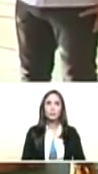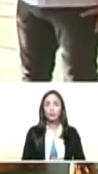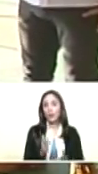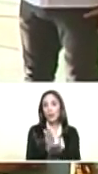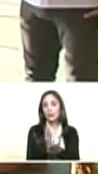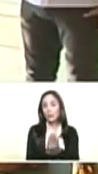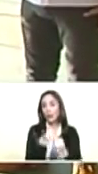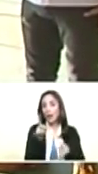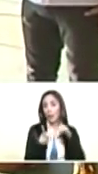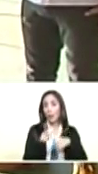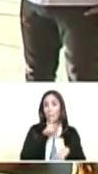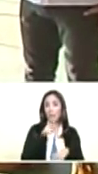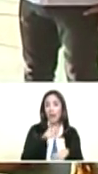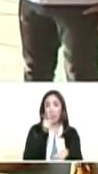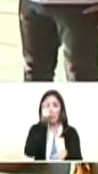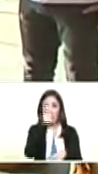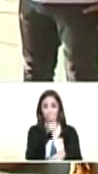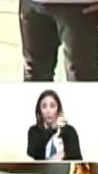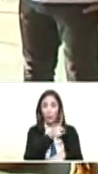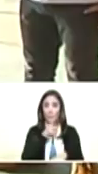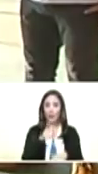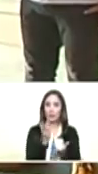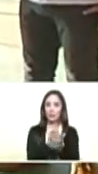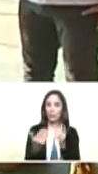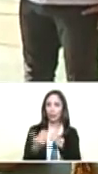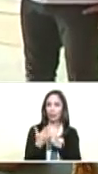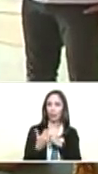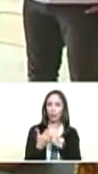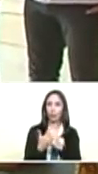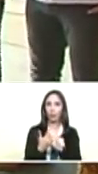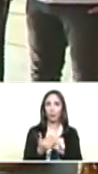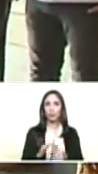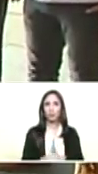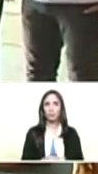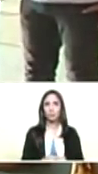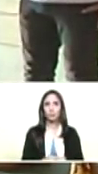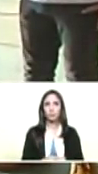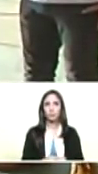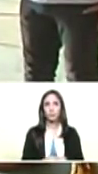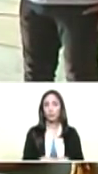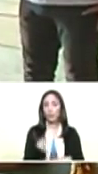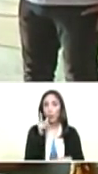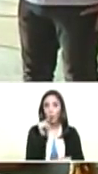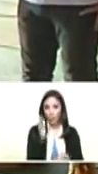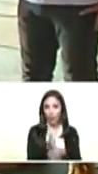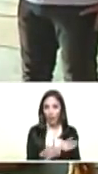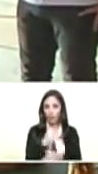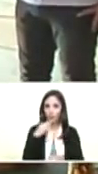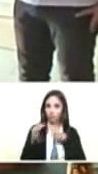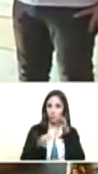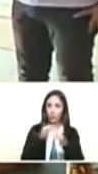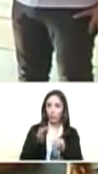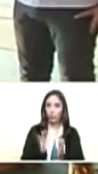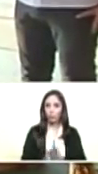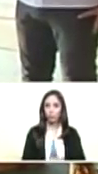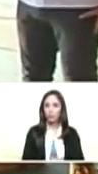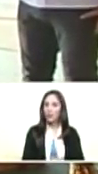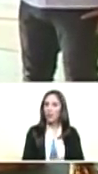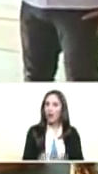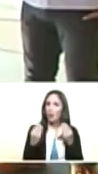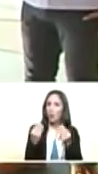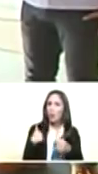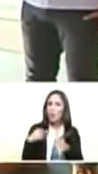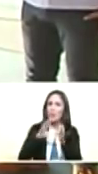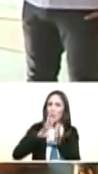existe, Bueno, lo que Freddy está contando, para que ustedes vean, una gente que se pone a pensar cómo robar los